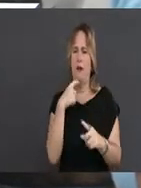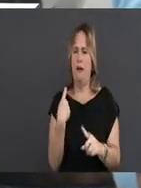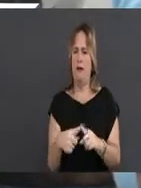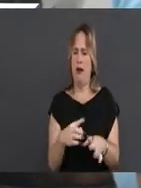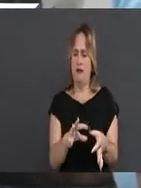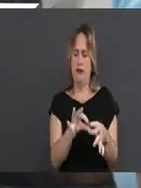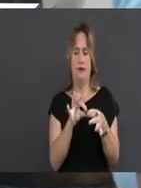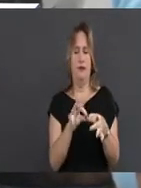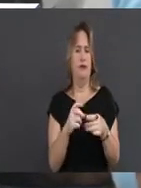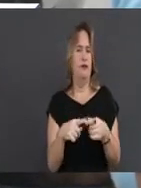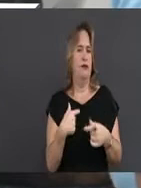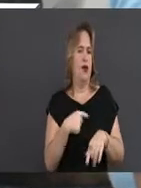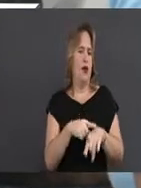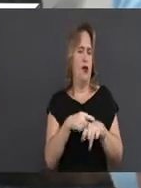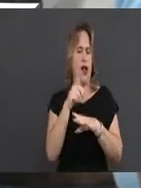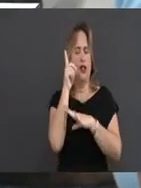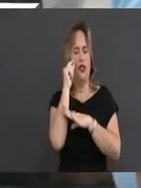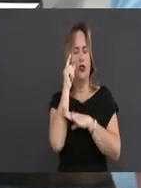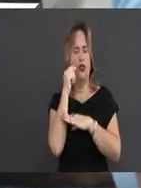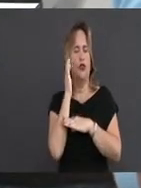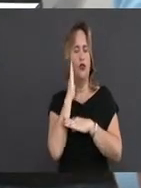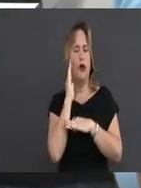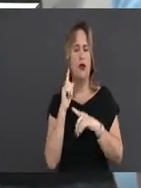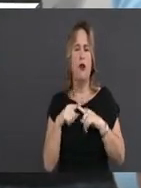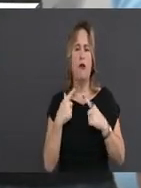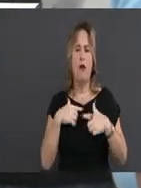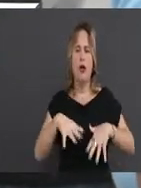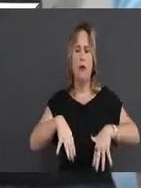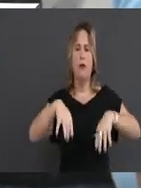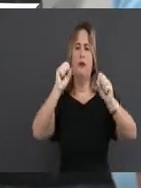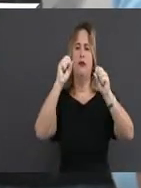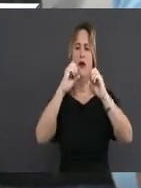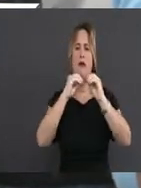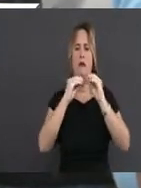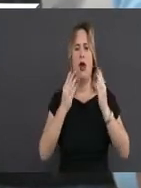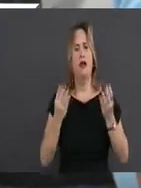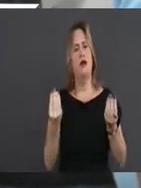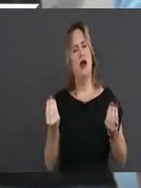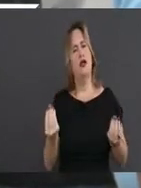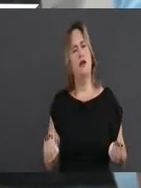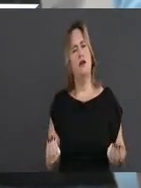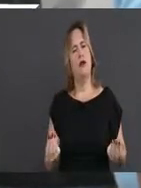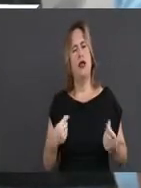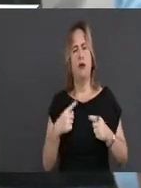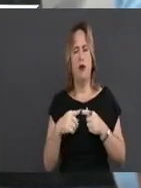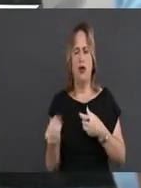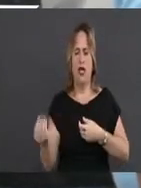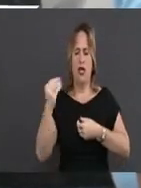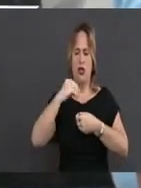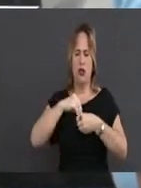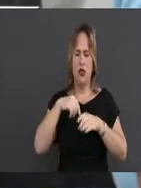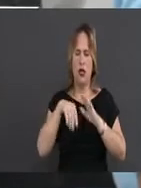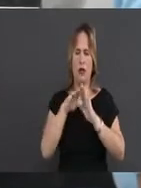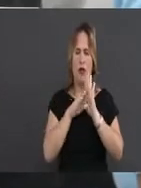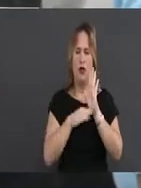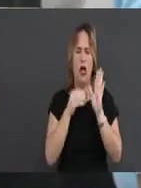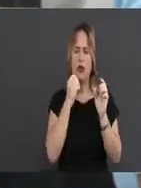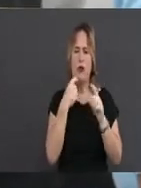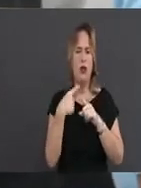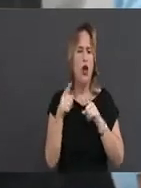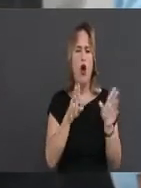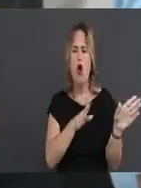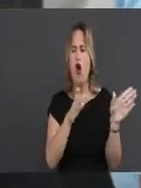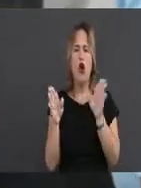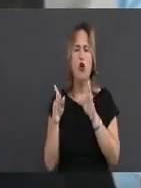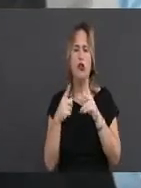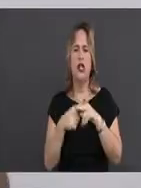complejidad porque es el horario del sueño. ¿Por qué se quita la corriente en el horario de la madrugada? ¿Por qué se incluye dentro de la programación? ¿No puede haber otra